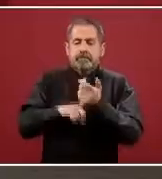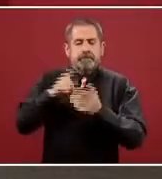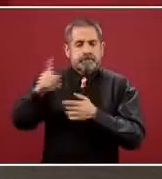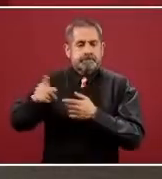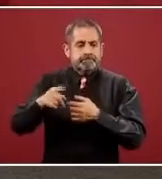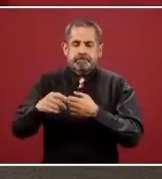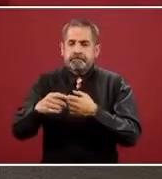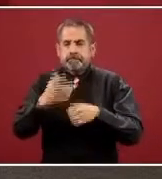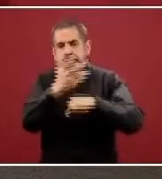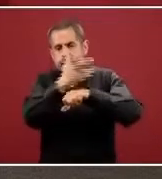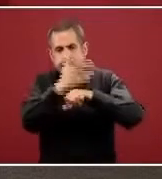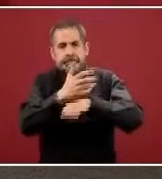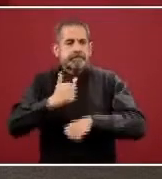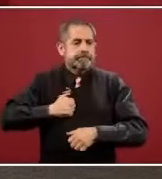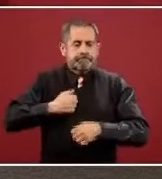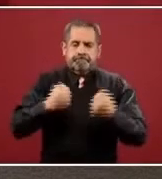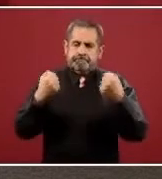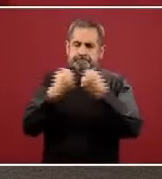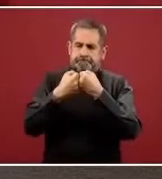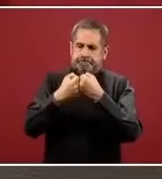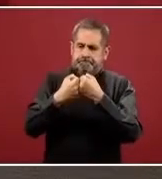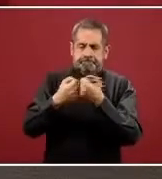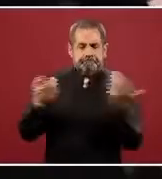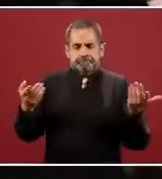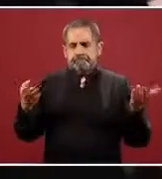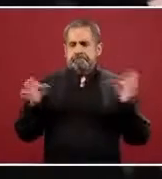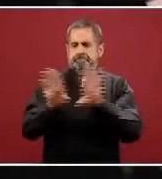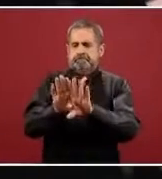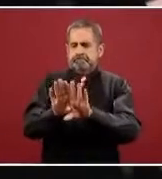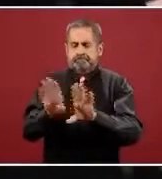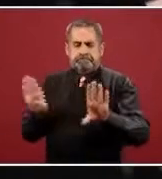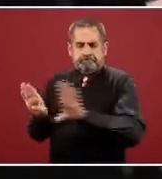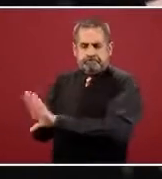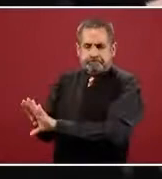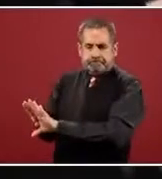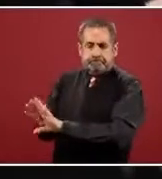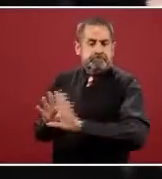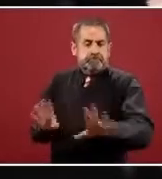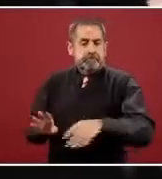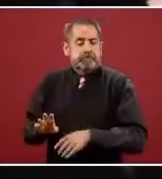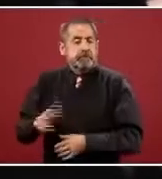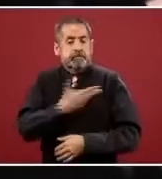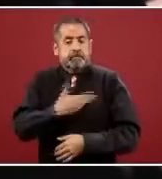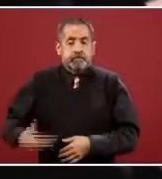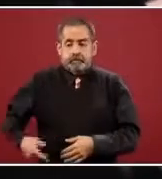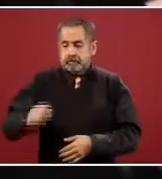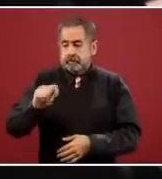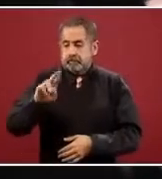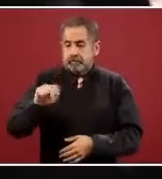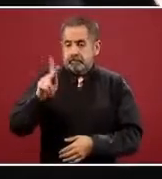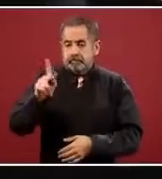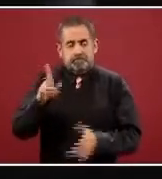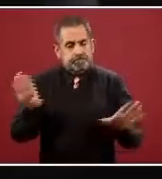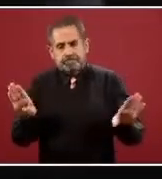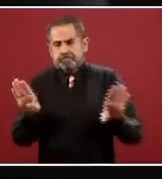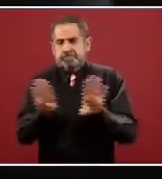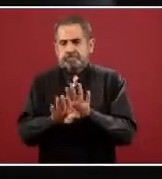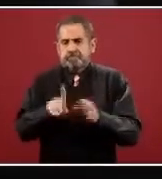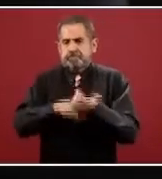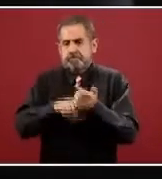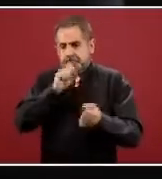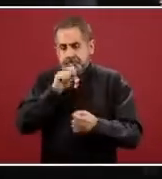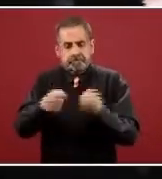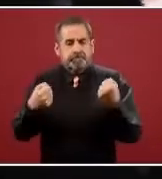bilateral entre Estados Unidos y Canadá, Donald Trump está diciendo que posiblemente haga un cierre